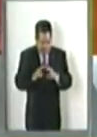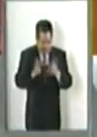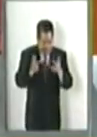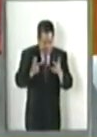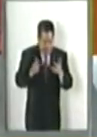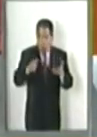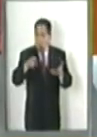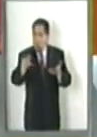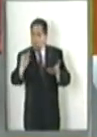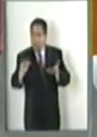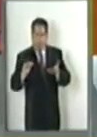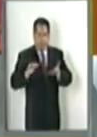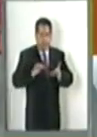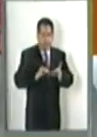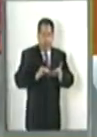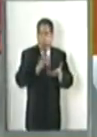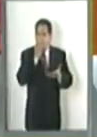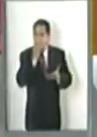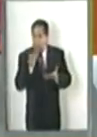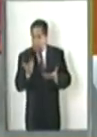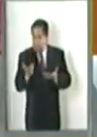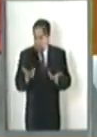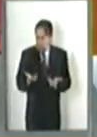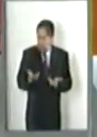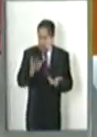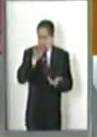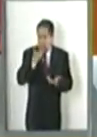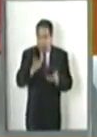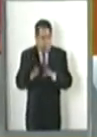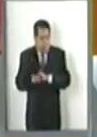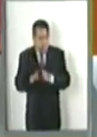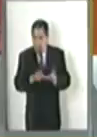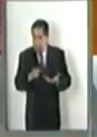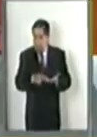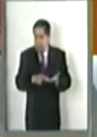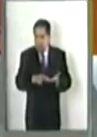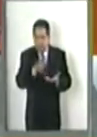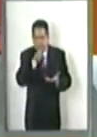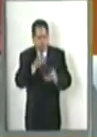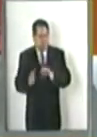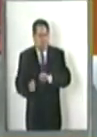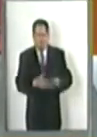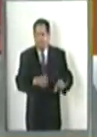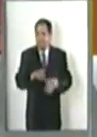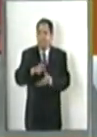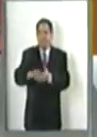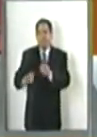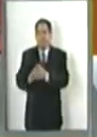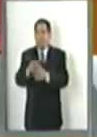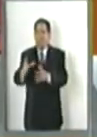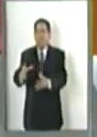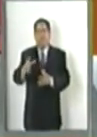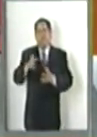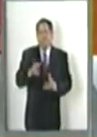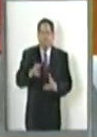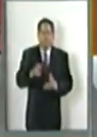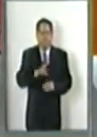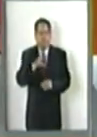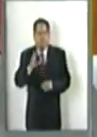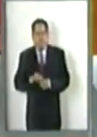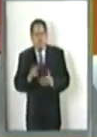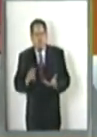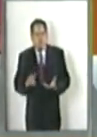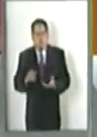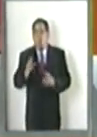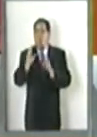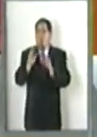de los productos y, en caso de hacerlo, surten esas partes exclusivamente a